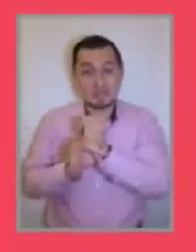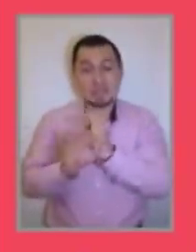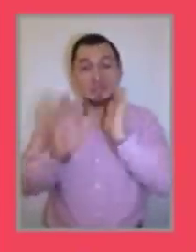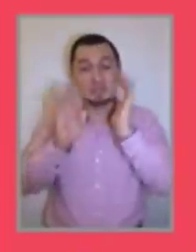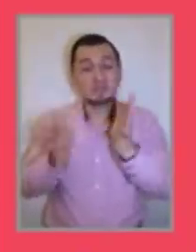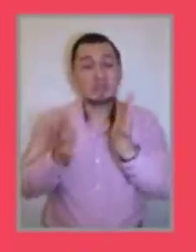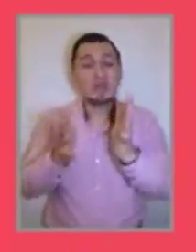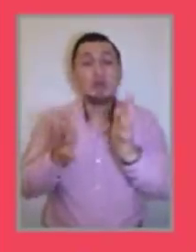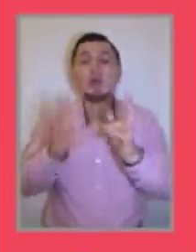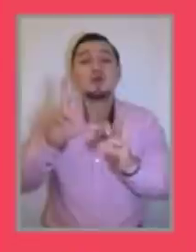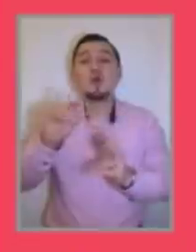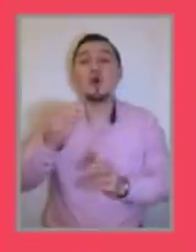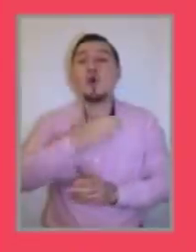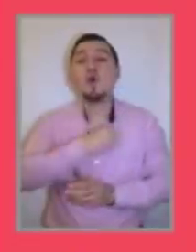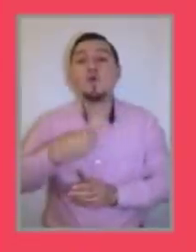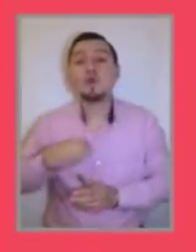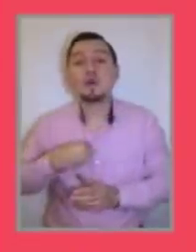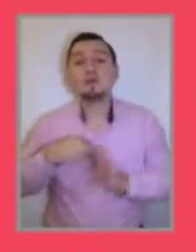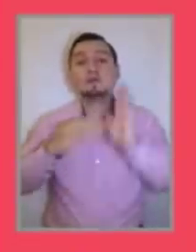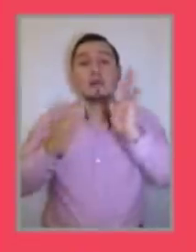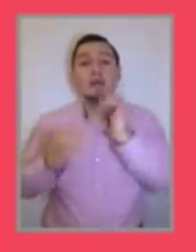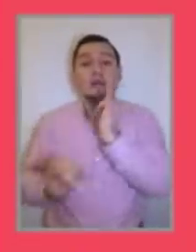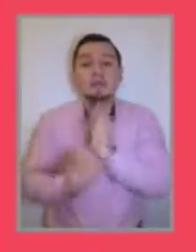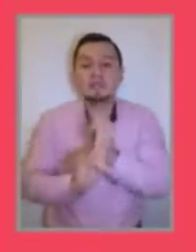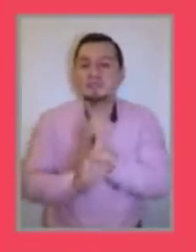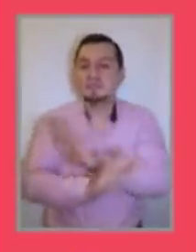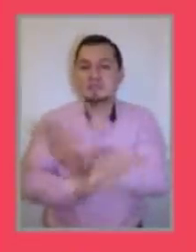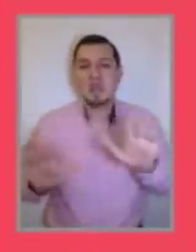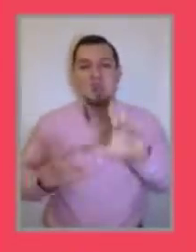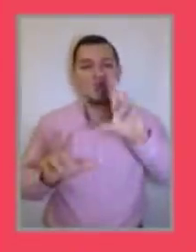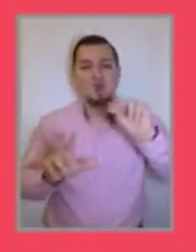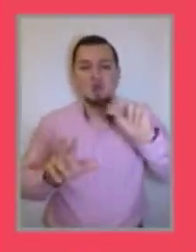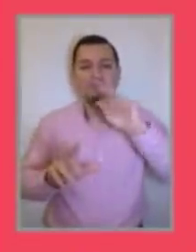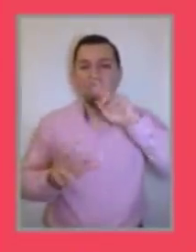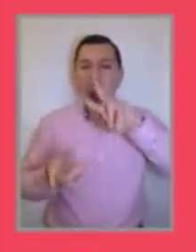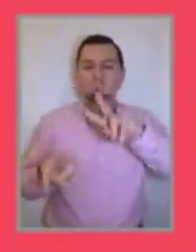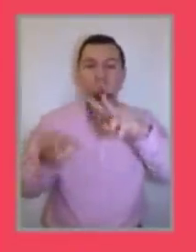la atención del maestro en plataformas, de tal manera que